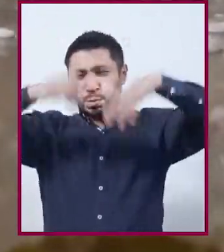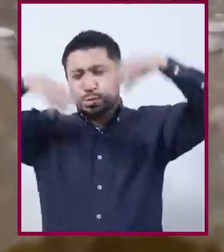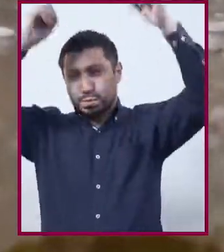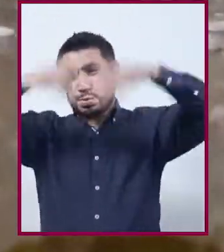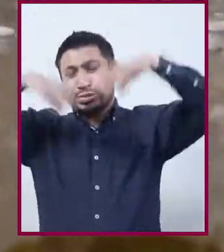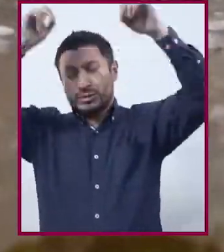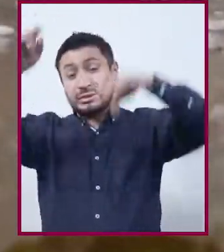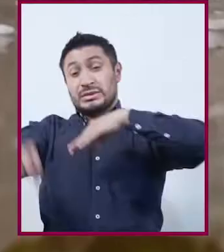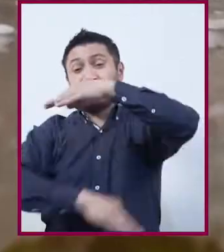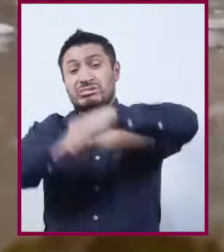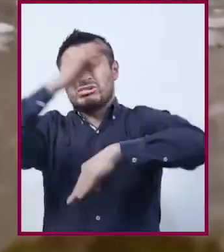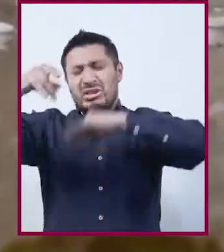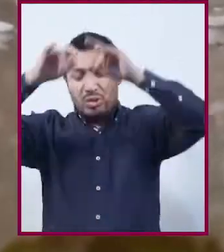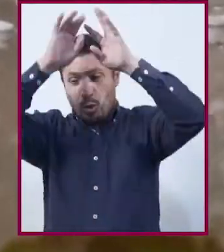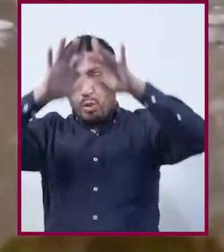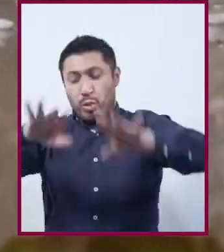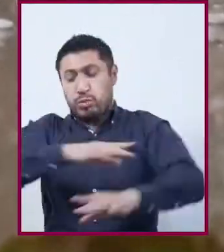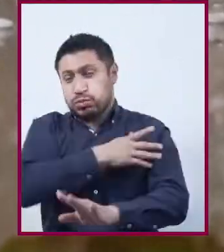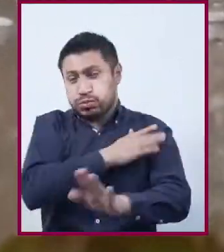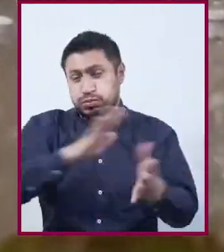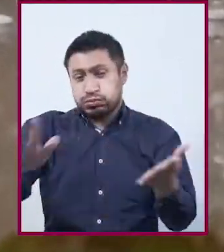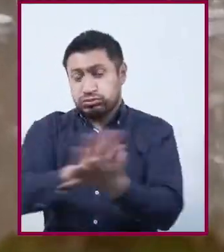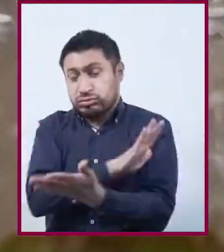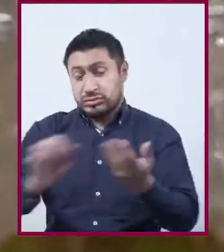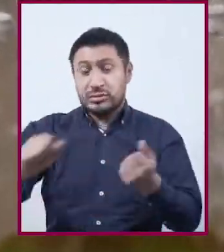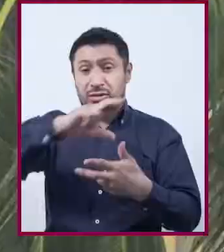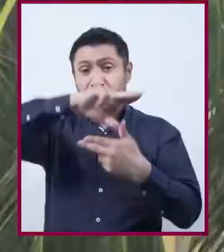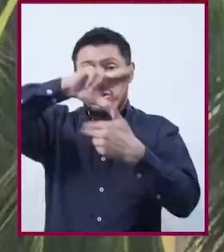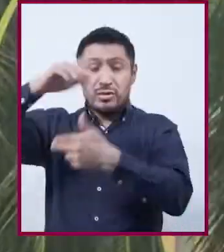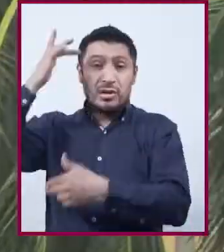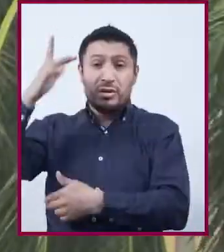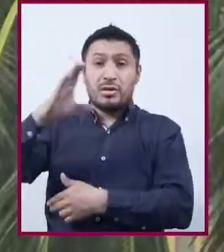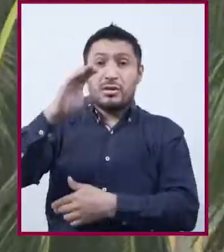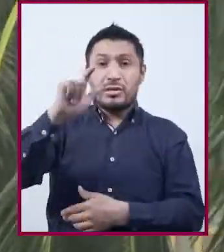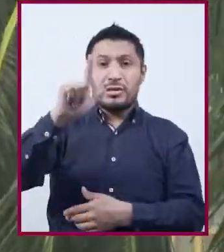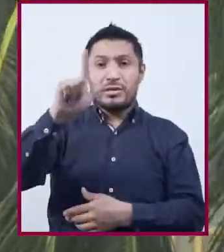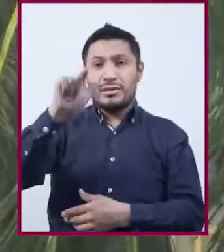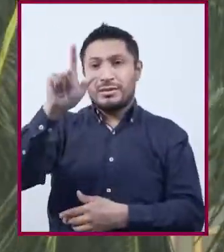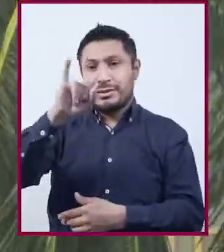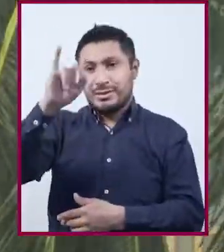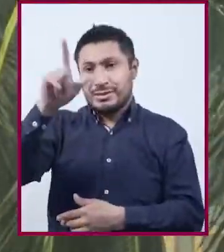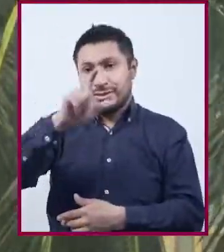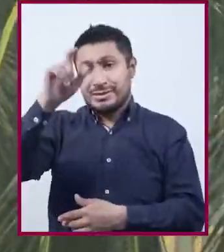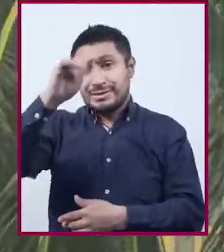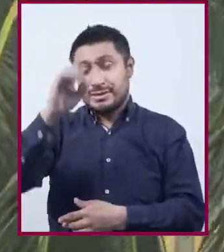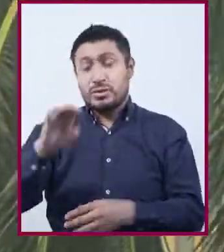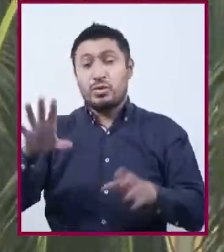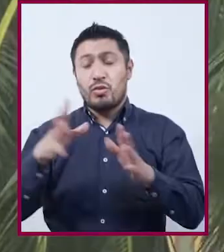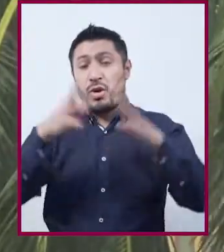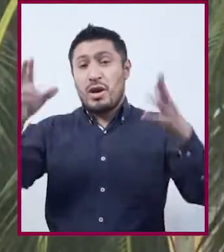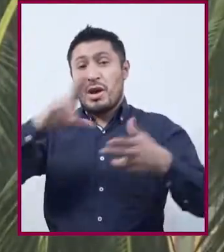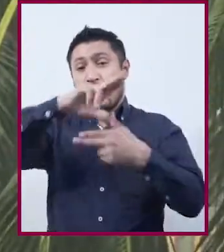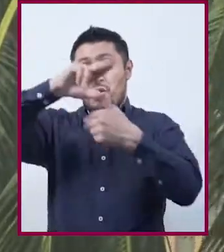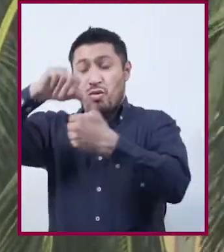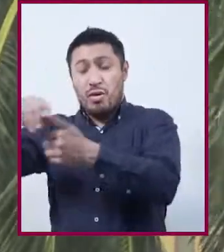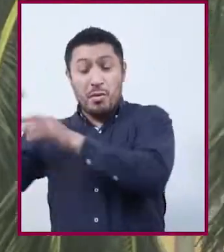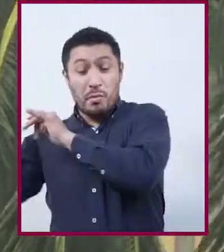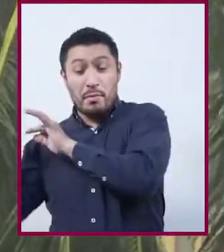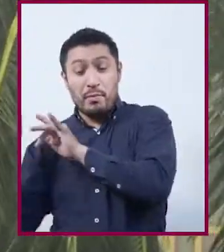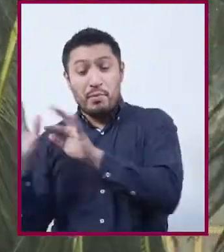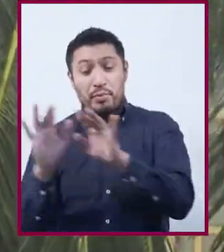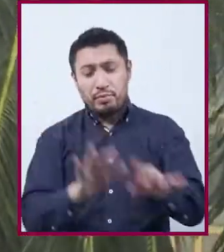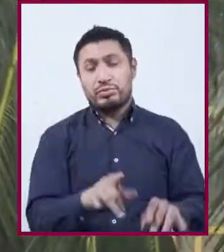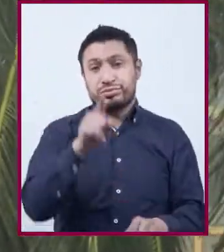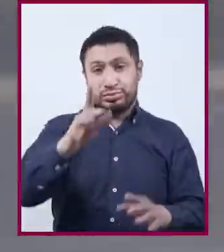lluvia que arrasó con todo a su paso. El huracán San Calixto, conocido como el Gran Huracán,